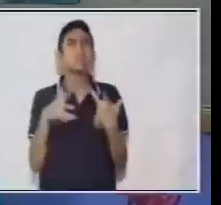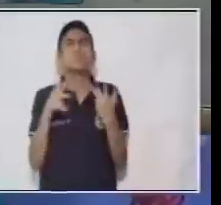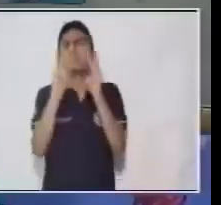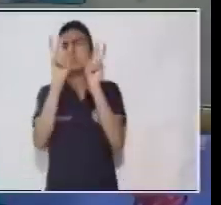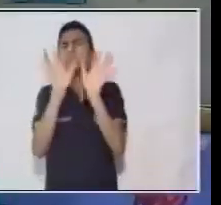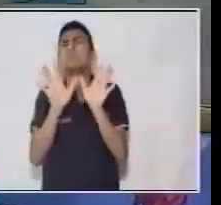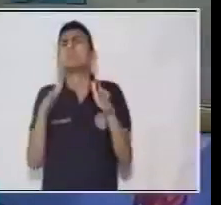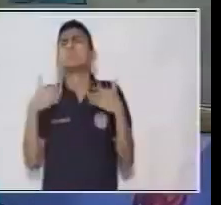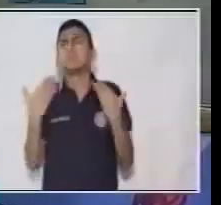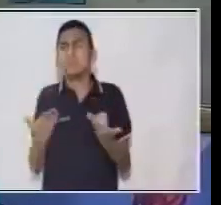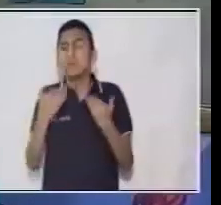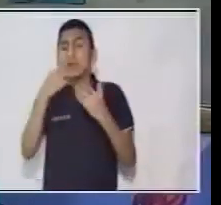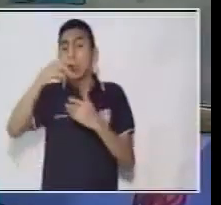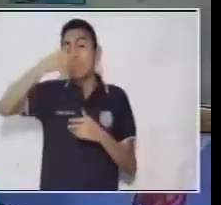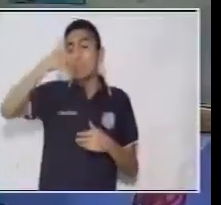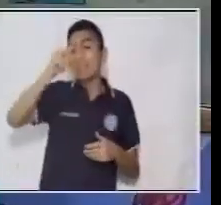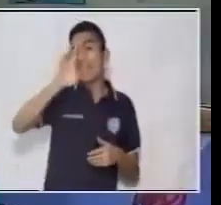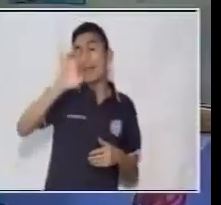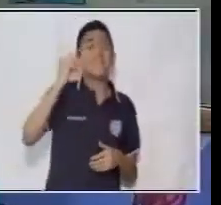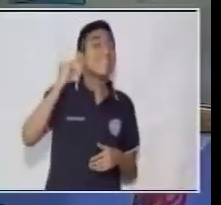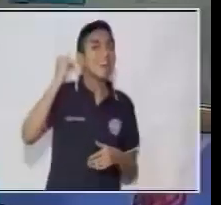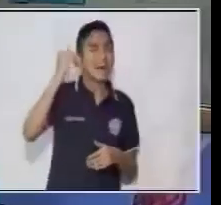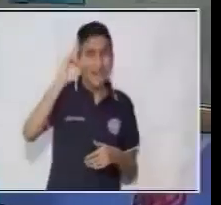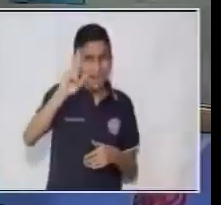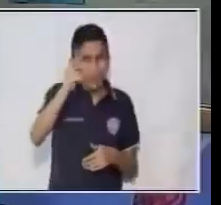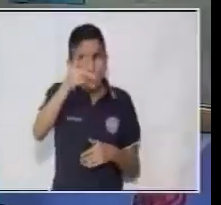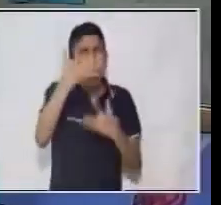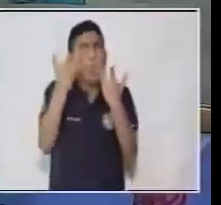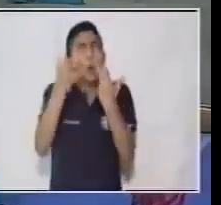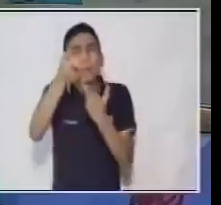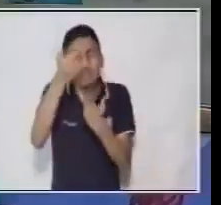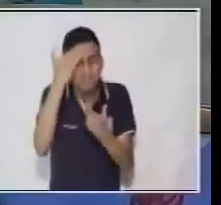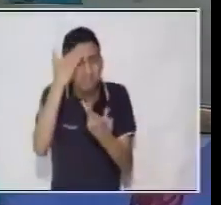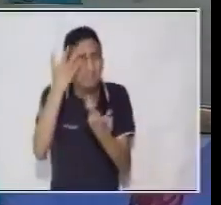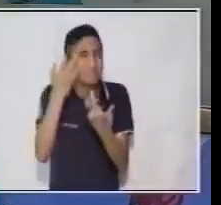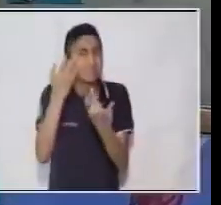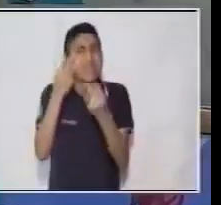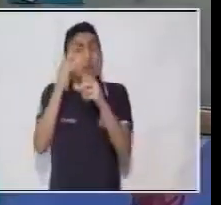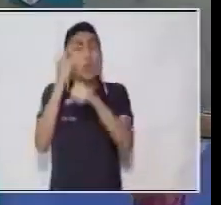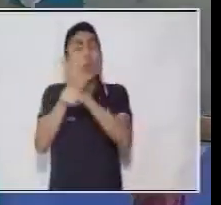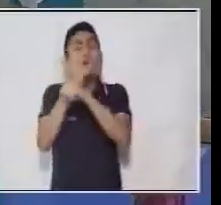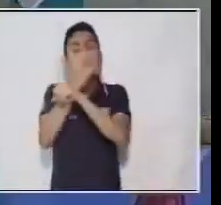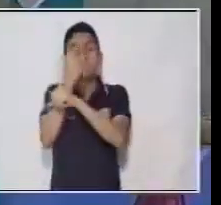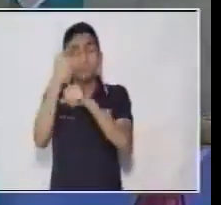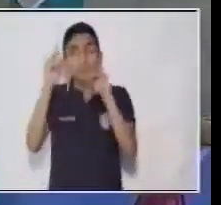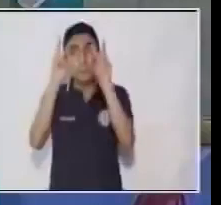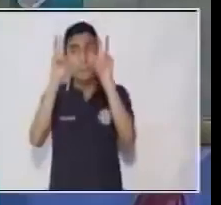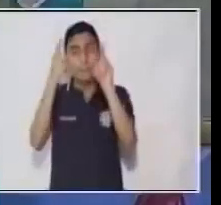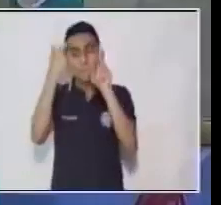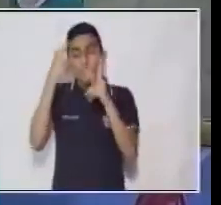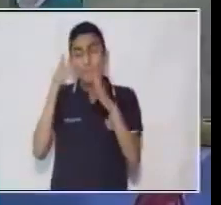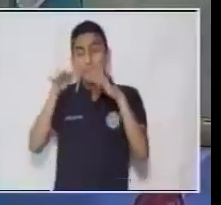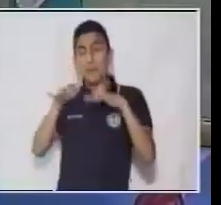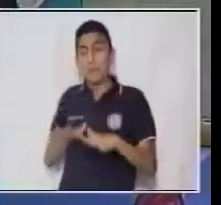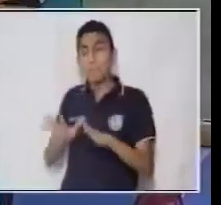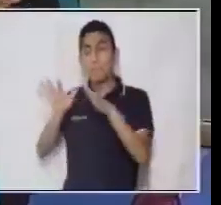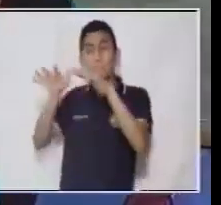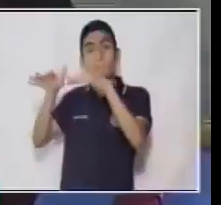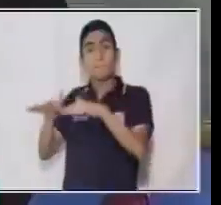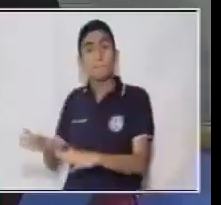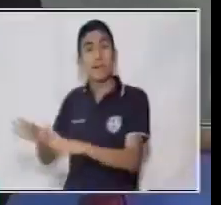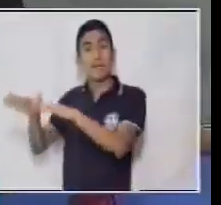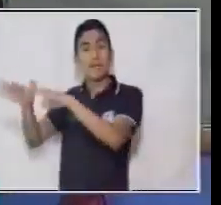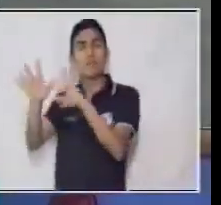navegar. A ver, ¿quiénes saben cuál es el medio de transporte que utilizamos para ir en el